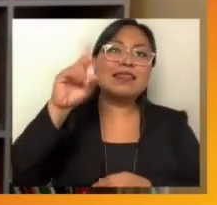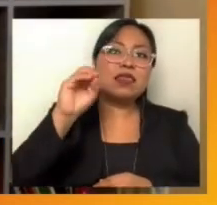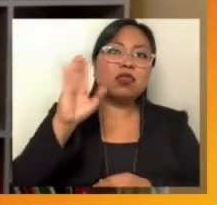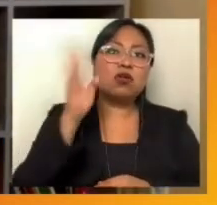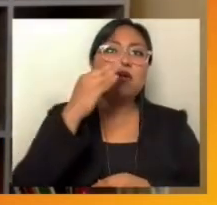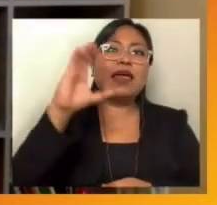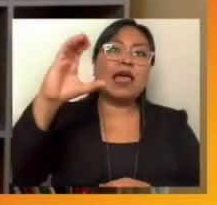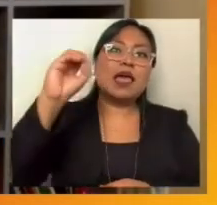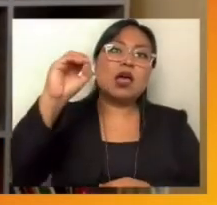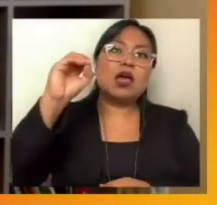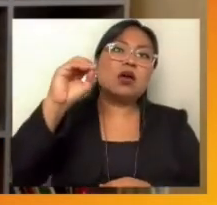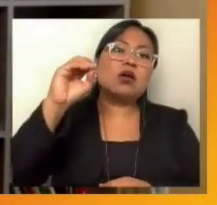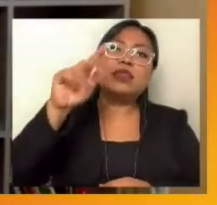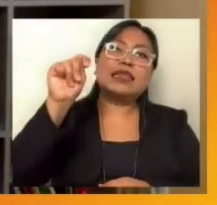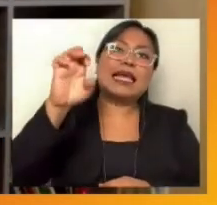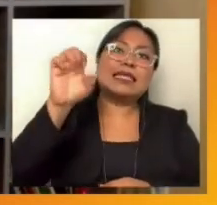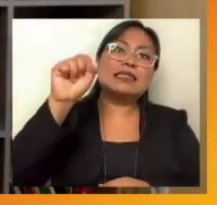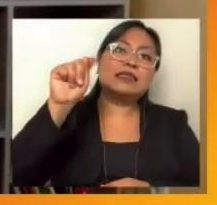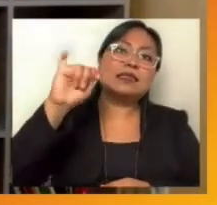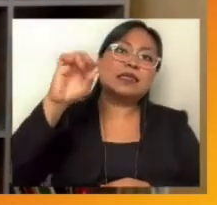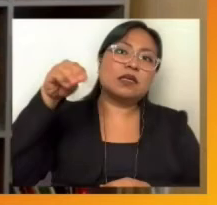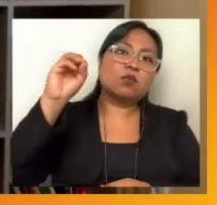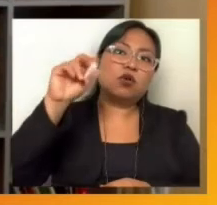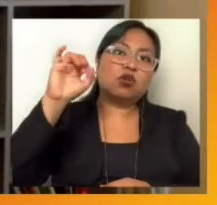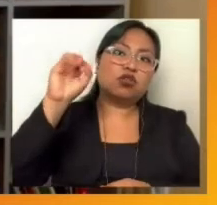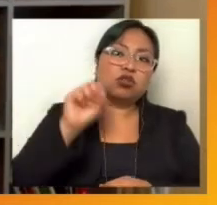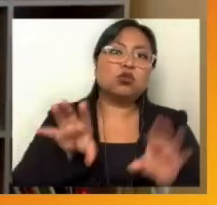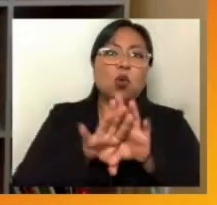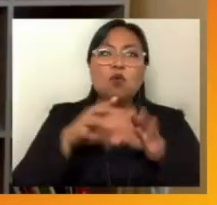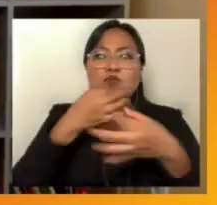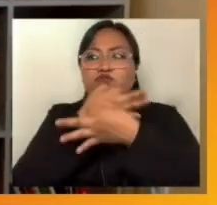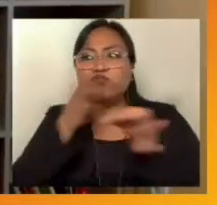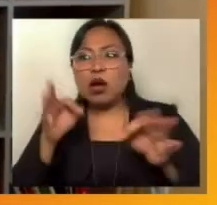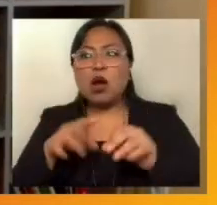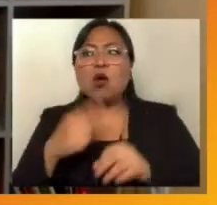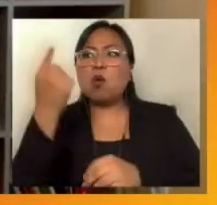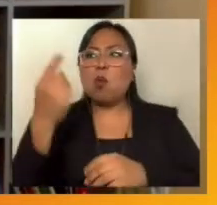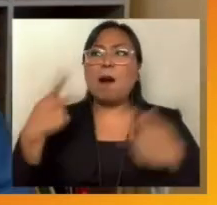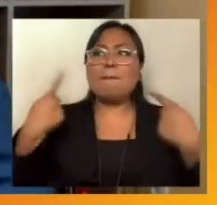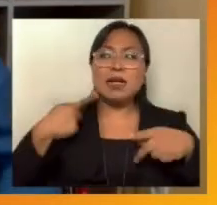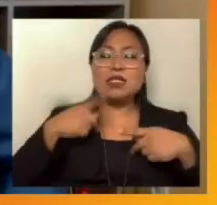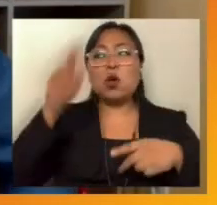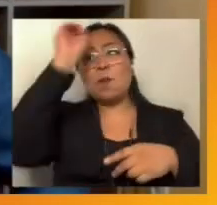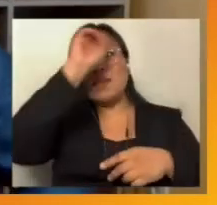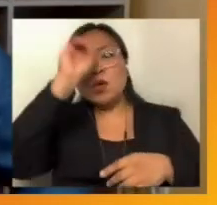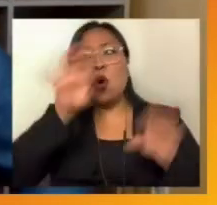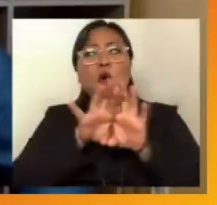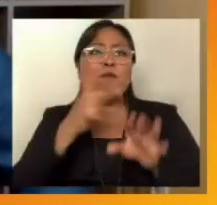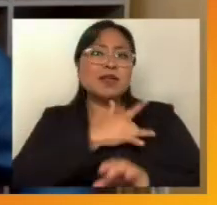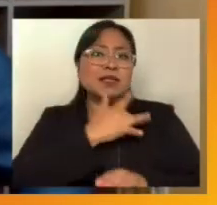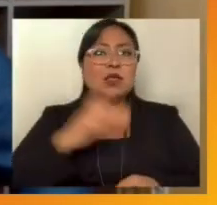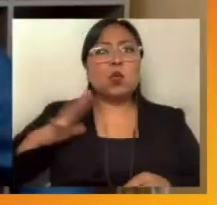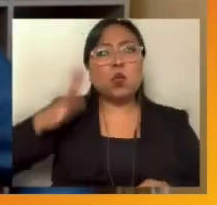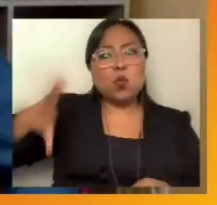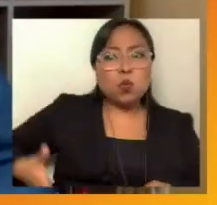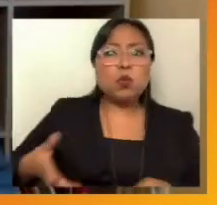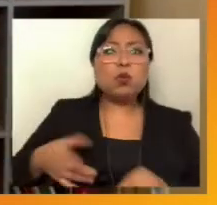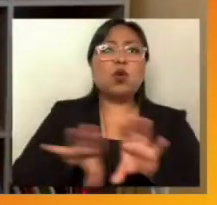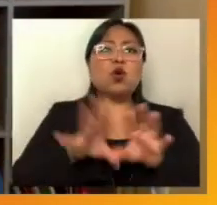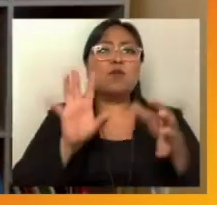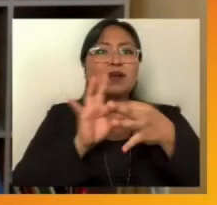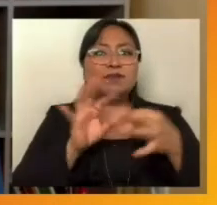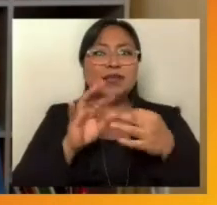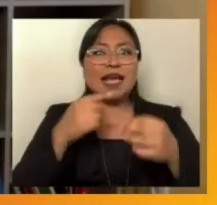equipos? ¿Que estamos todos más unidos? ¿Que tenemos un proyecto común? ¿Que nos sentimos orgullosos? Y tal. Entonces, te diría